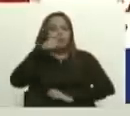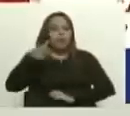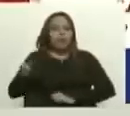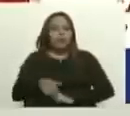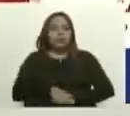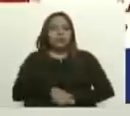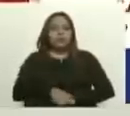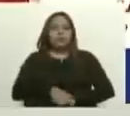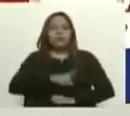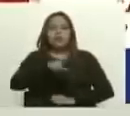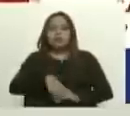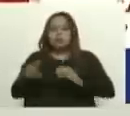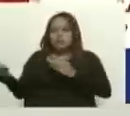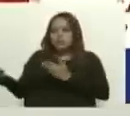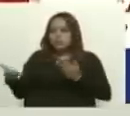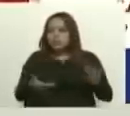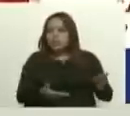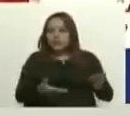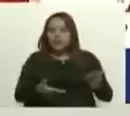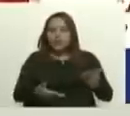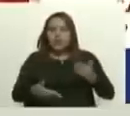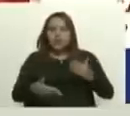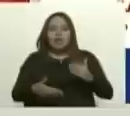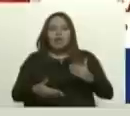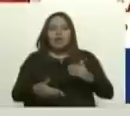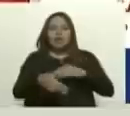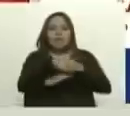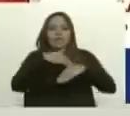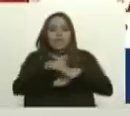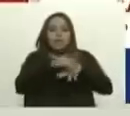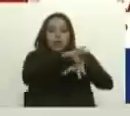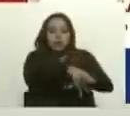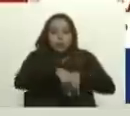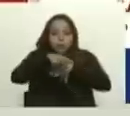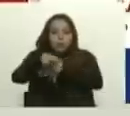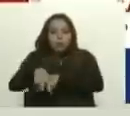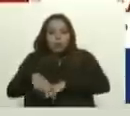se recibió al ministro de Agricultura de Argelia,